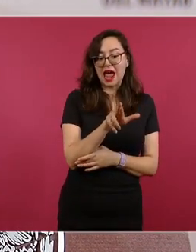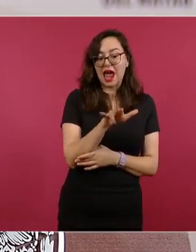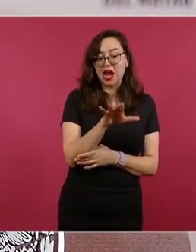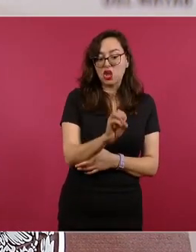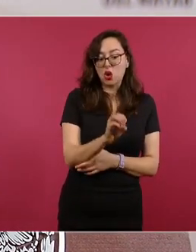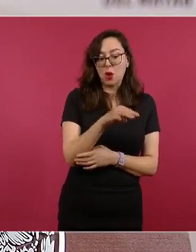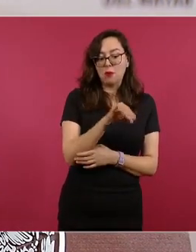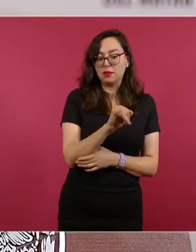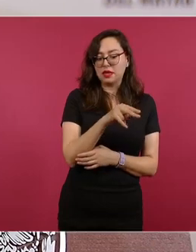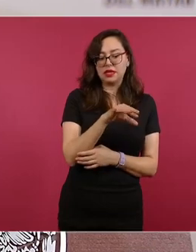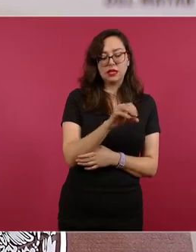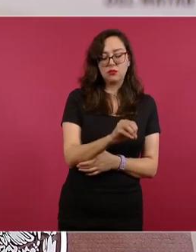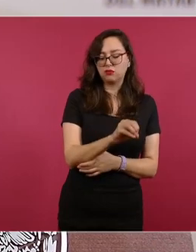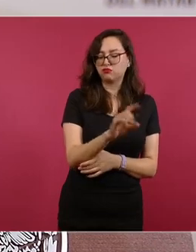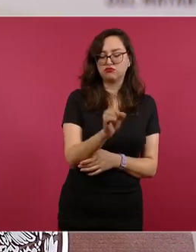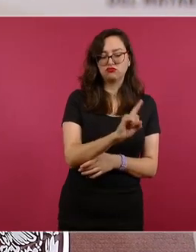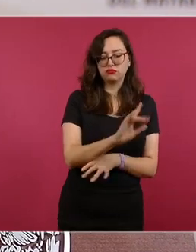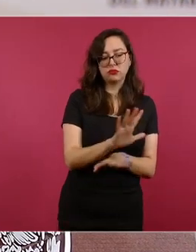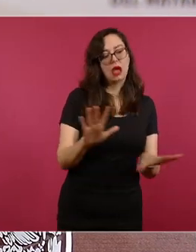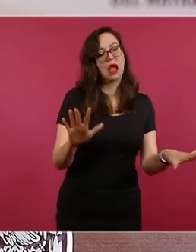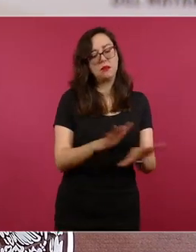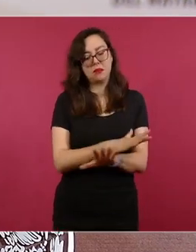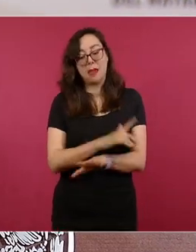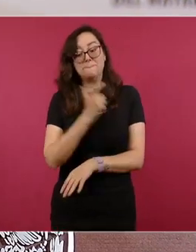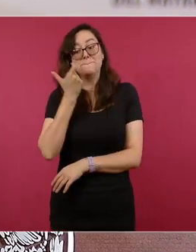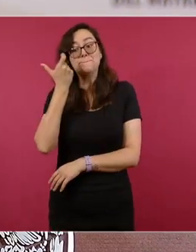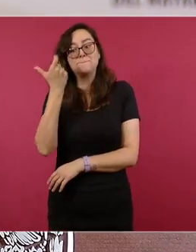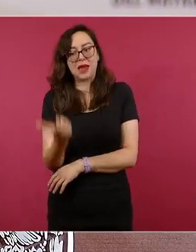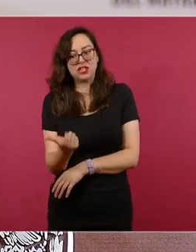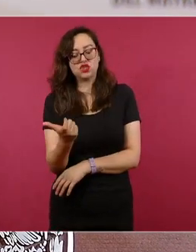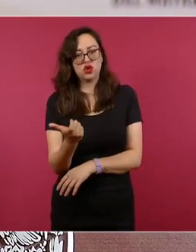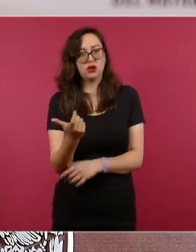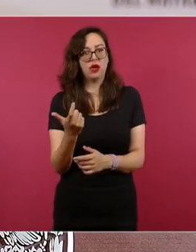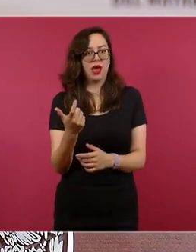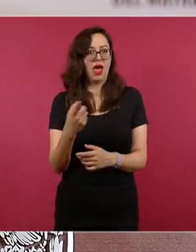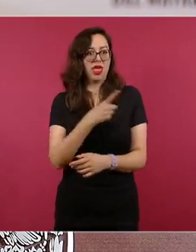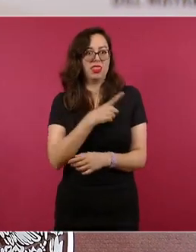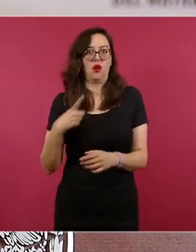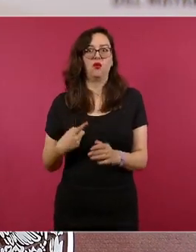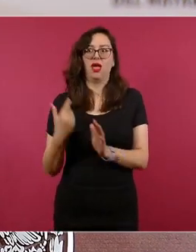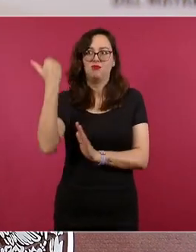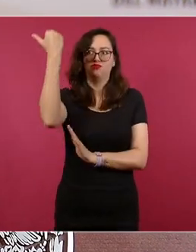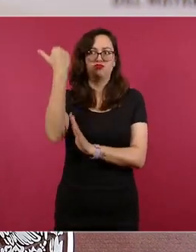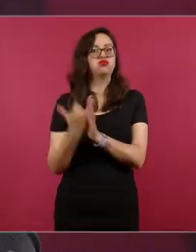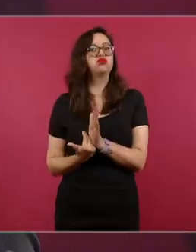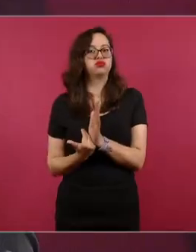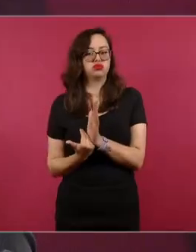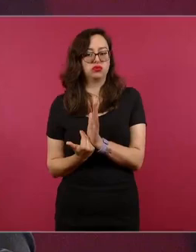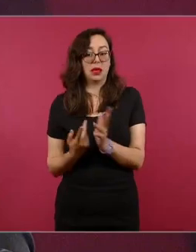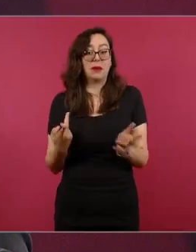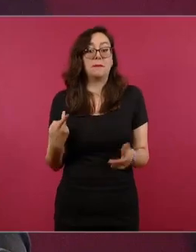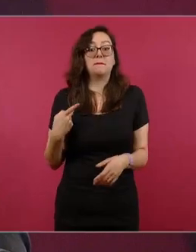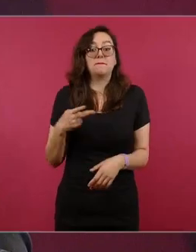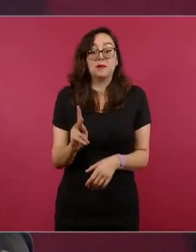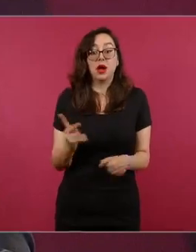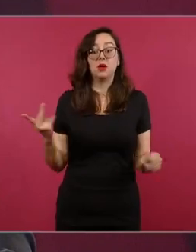insoluto. ¿Por qué no se pueden convertir unos créditos? Que ese es el problema que nos han reclamado varios compañeros y que estamos en negociaciones con